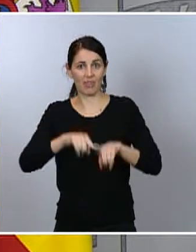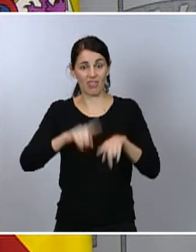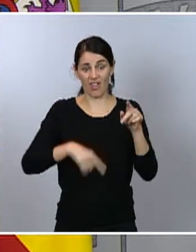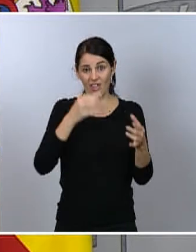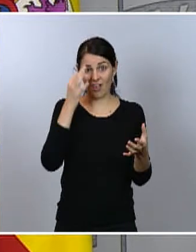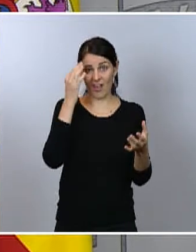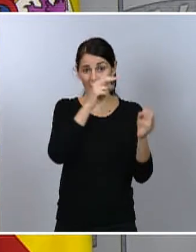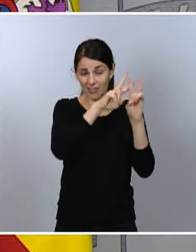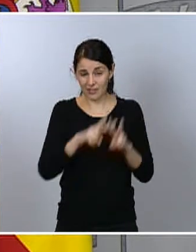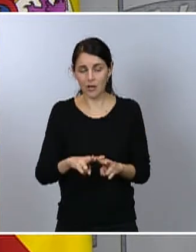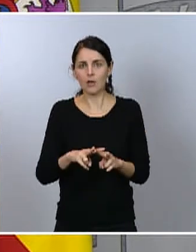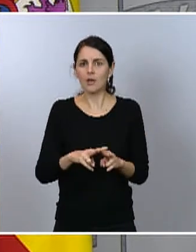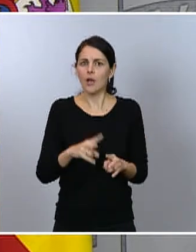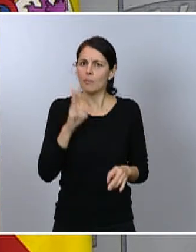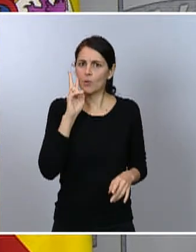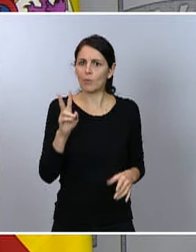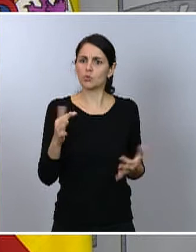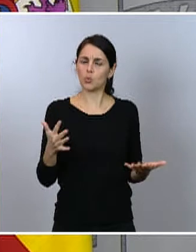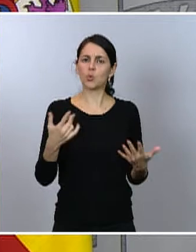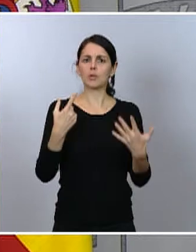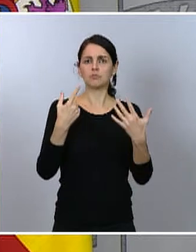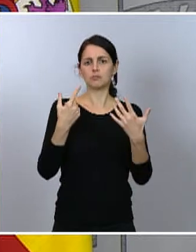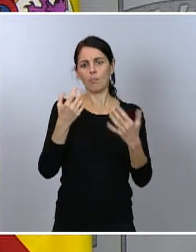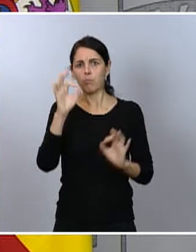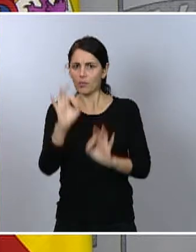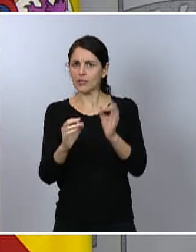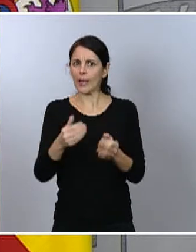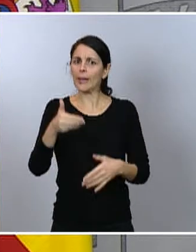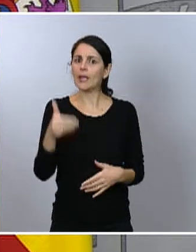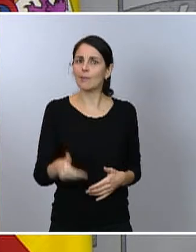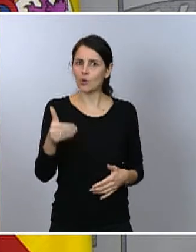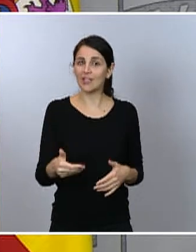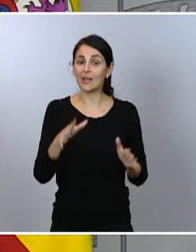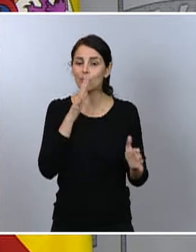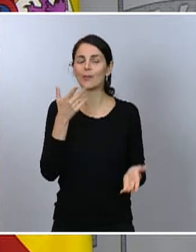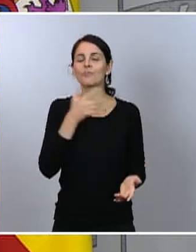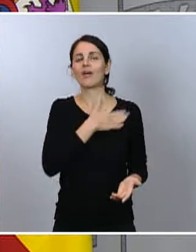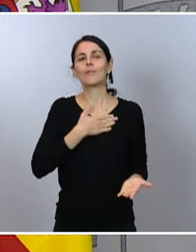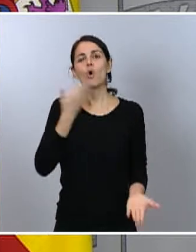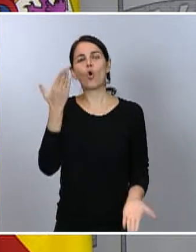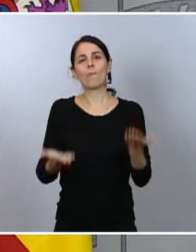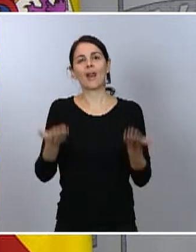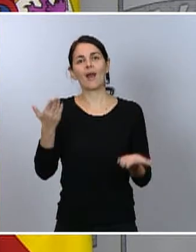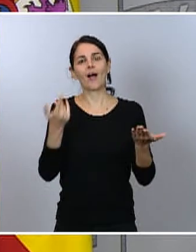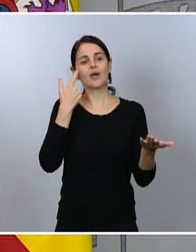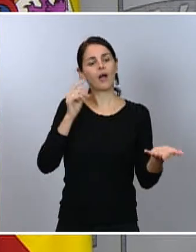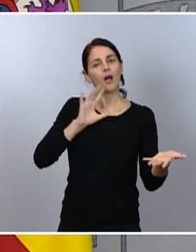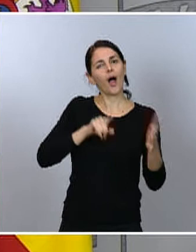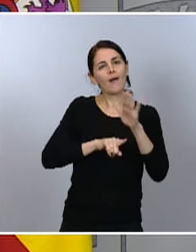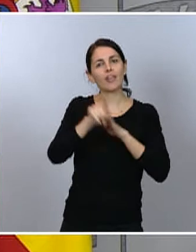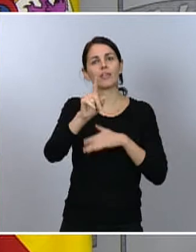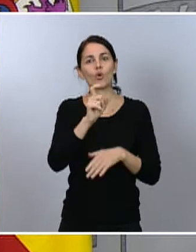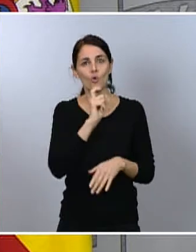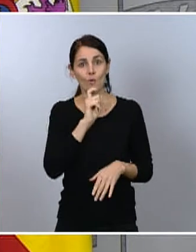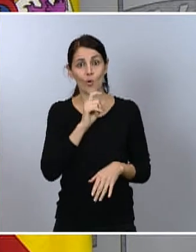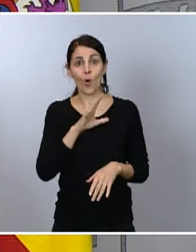números para poder comparar cuánto hemos avanzado, porque en las primeras 3